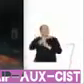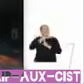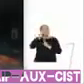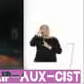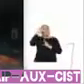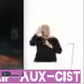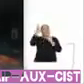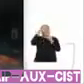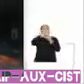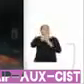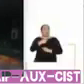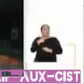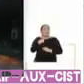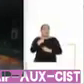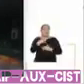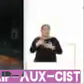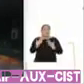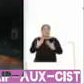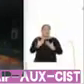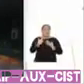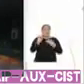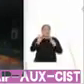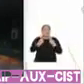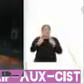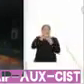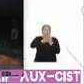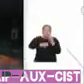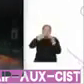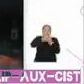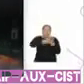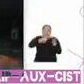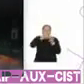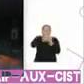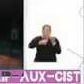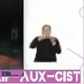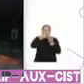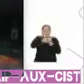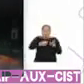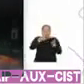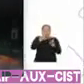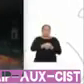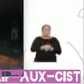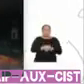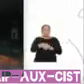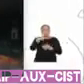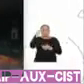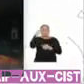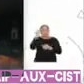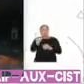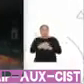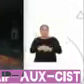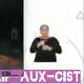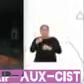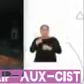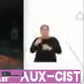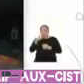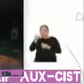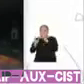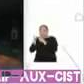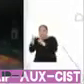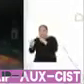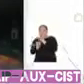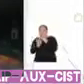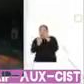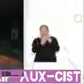Yo pienso realizar mis sueños al menos a base del esfuerzo y la dedicación, teniendo en cuenta siempre que voy a tener a aquellos que me van a